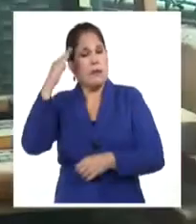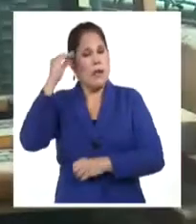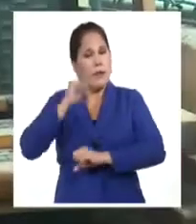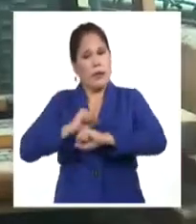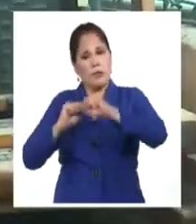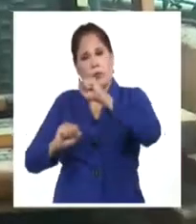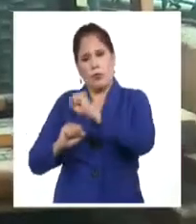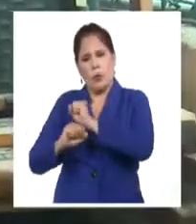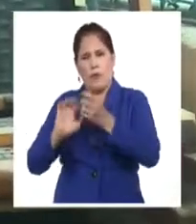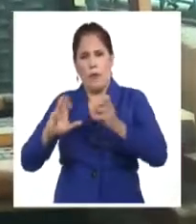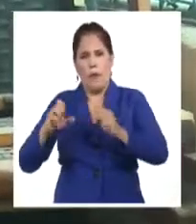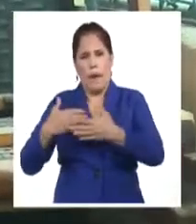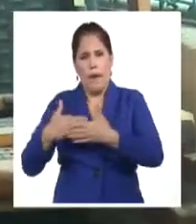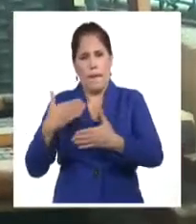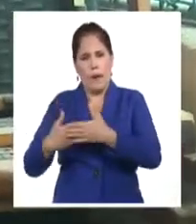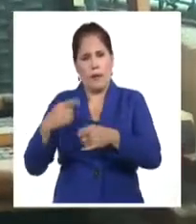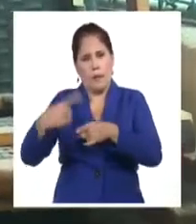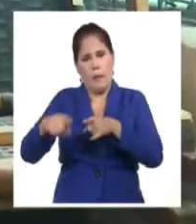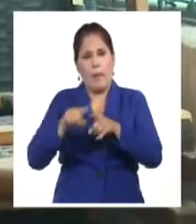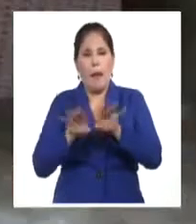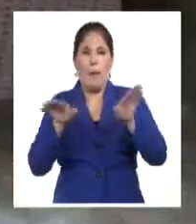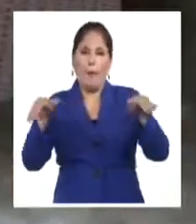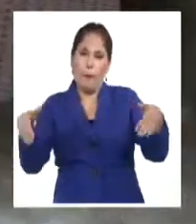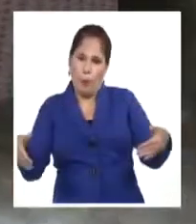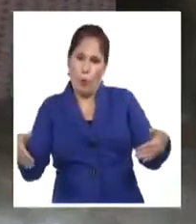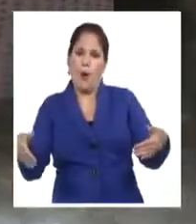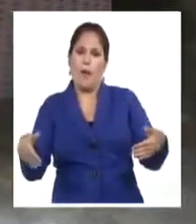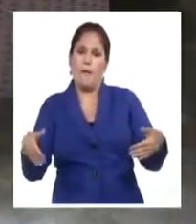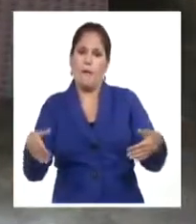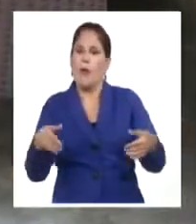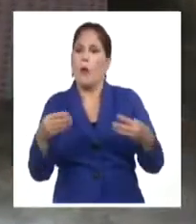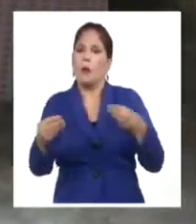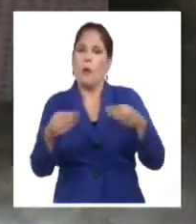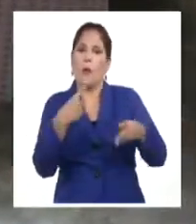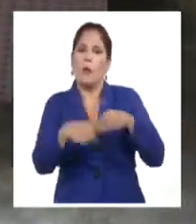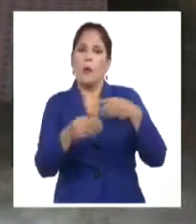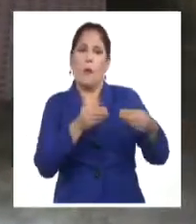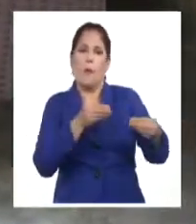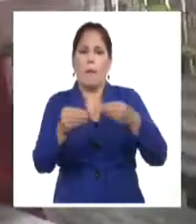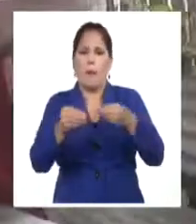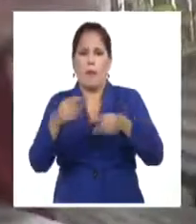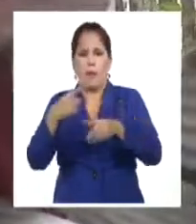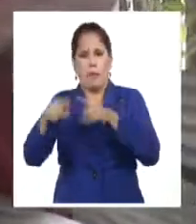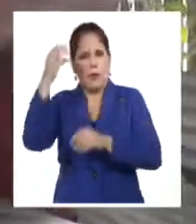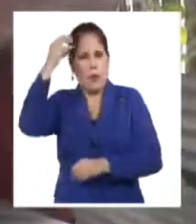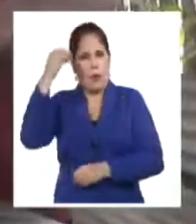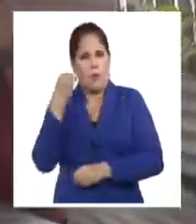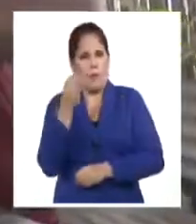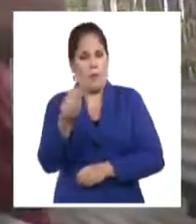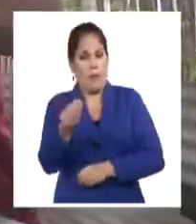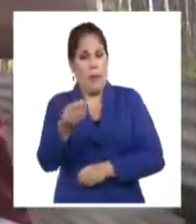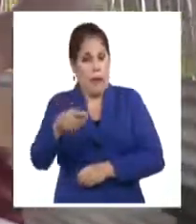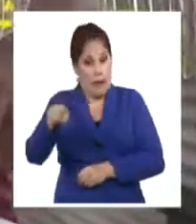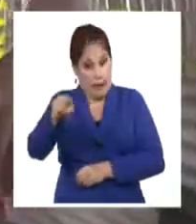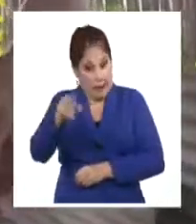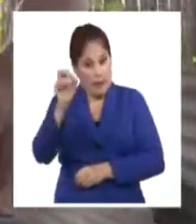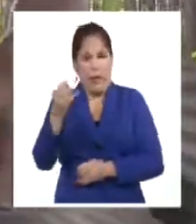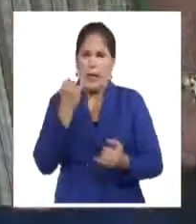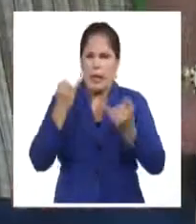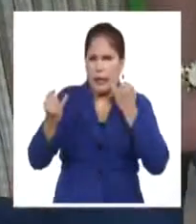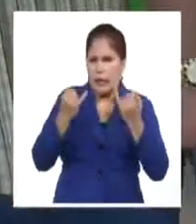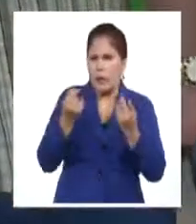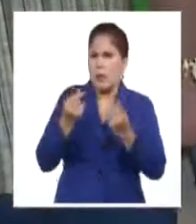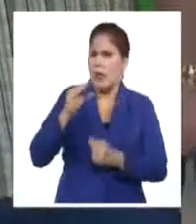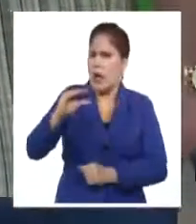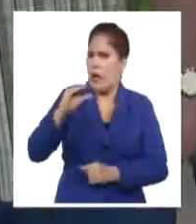de una mediana empresa que produce muebles de marabú y materiales de plástico para varios organismos. Y en ella Félix Duarte se interesó por el